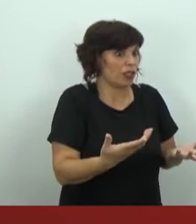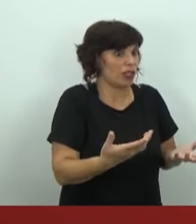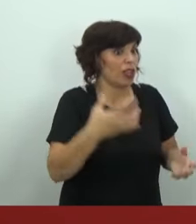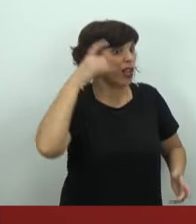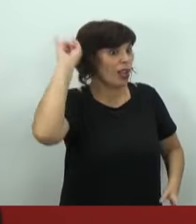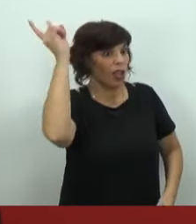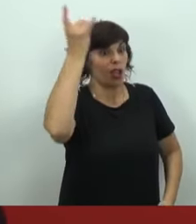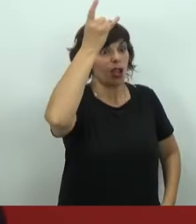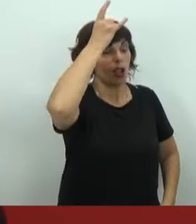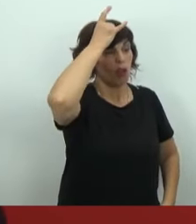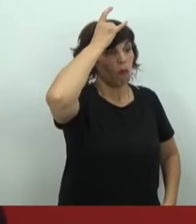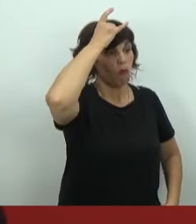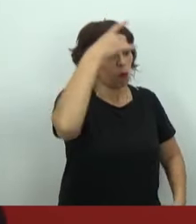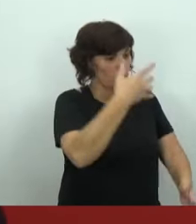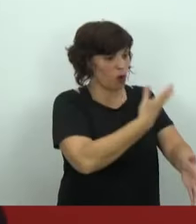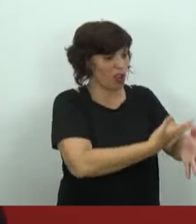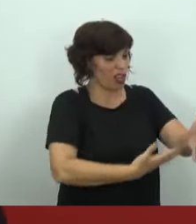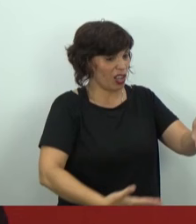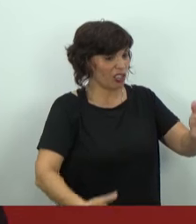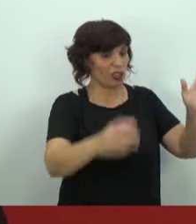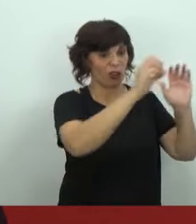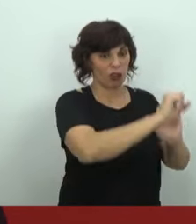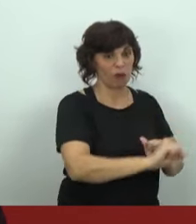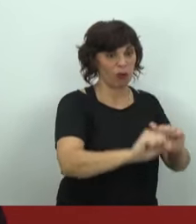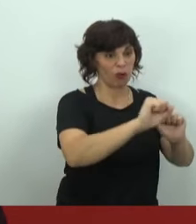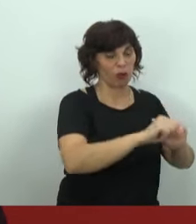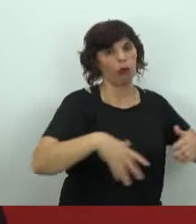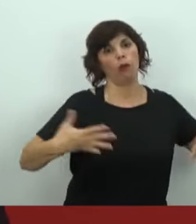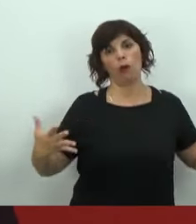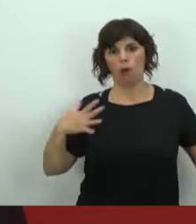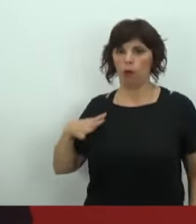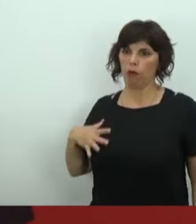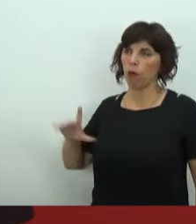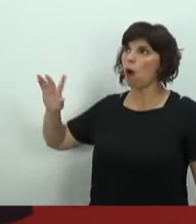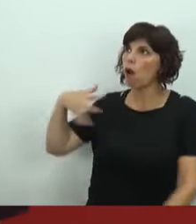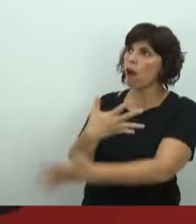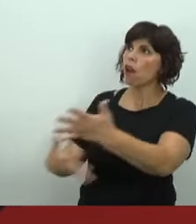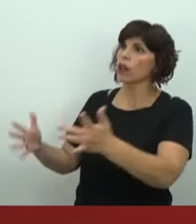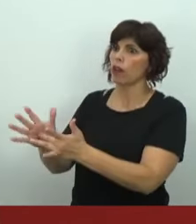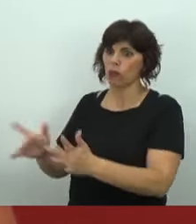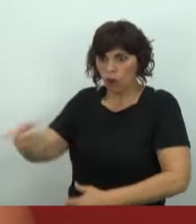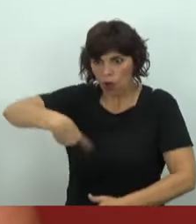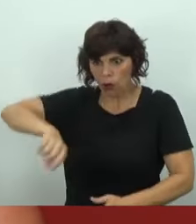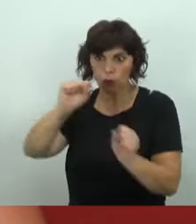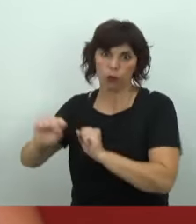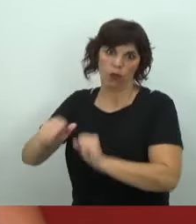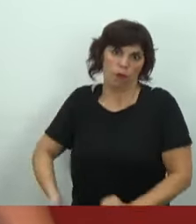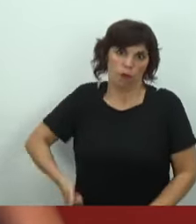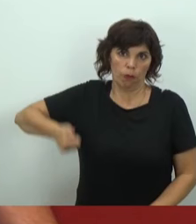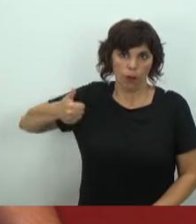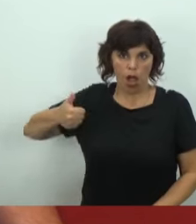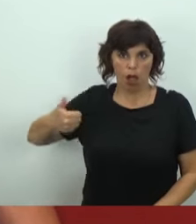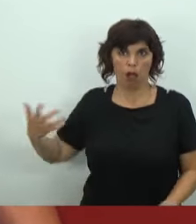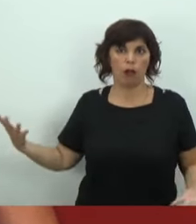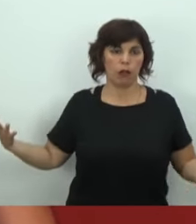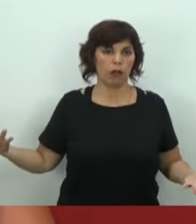proteger a Israel, ¿cuánto más la sangre de Jesucristo nos protegerá a nosotros? Por